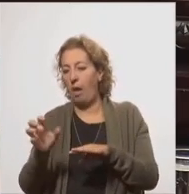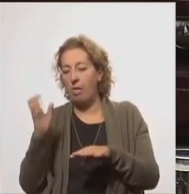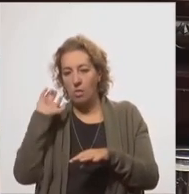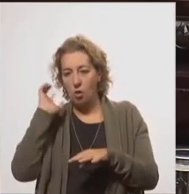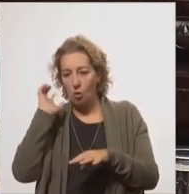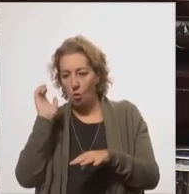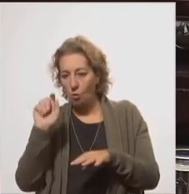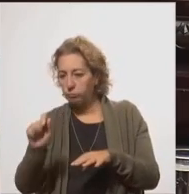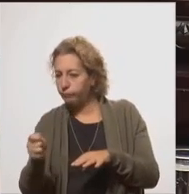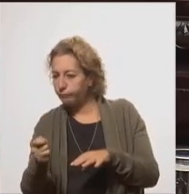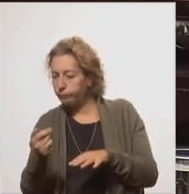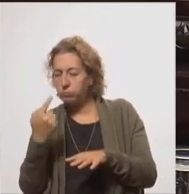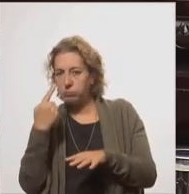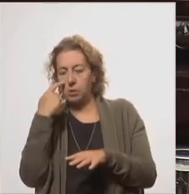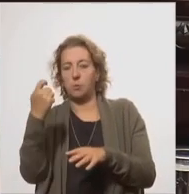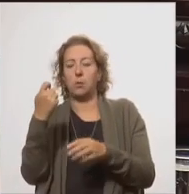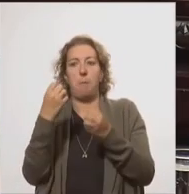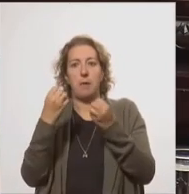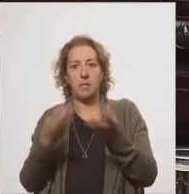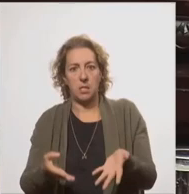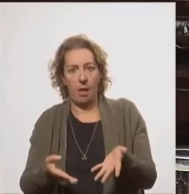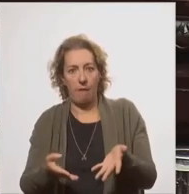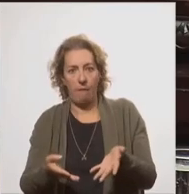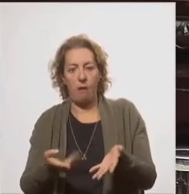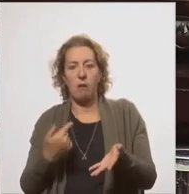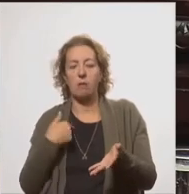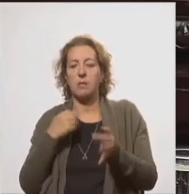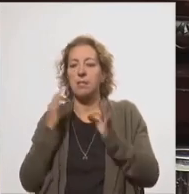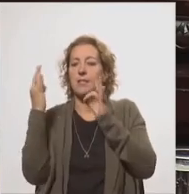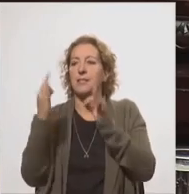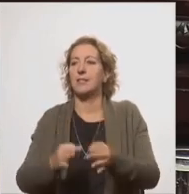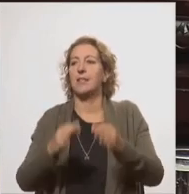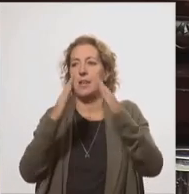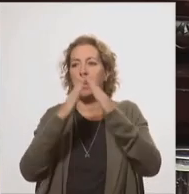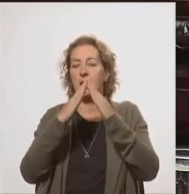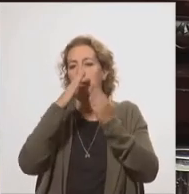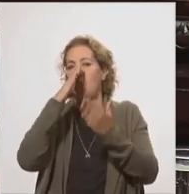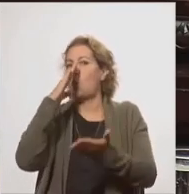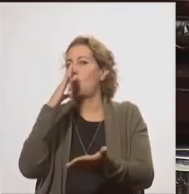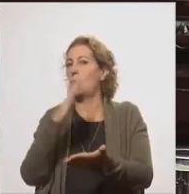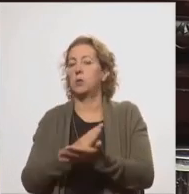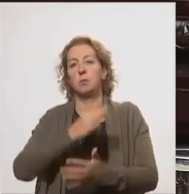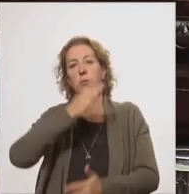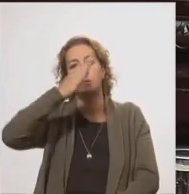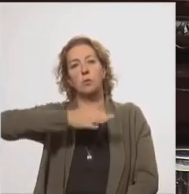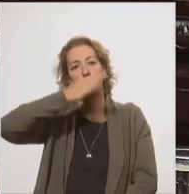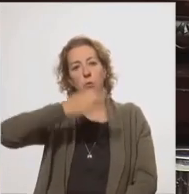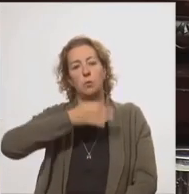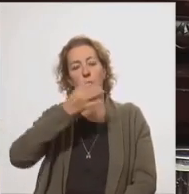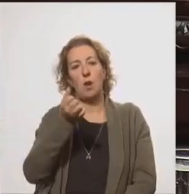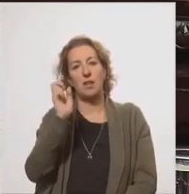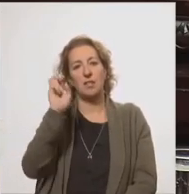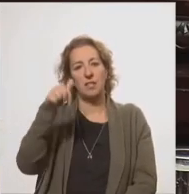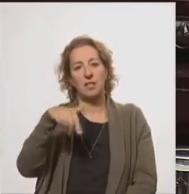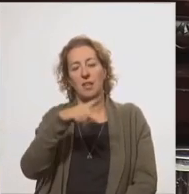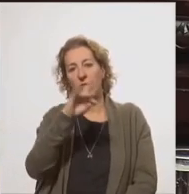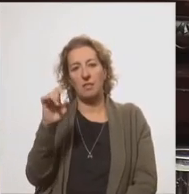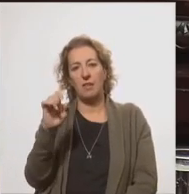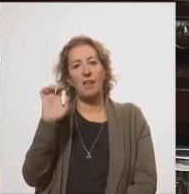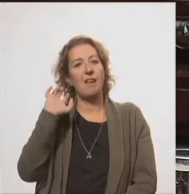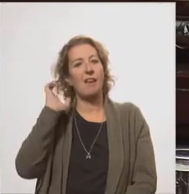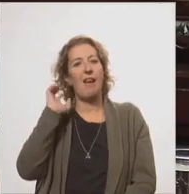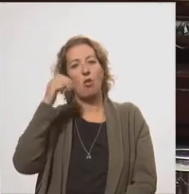que estaba pasando. Cuando llegué a casa, escuché el último discurso de Allende por Radio Magallanes y me puse a